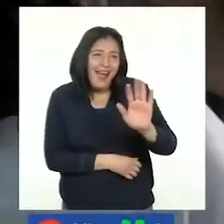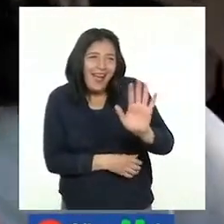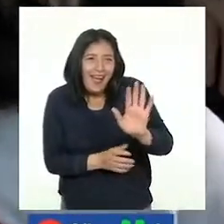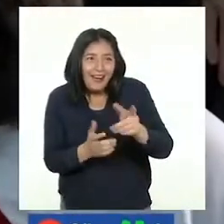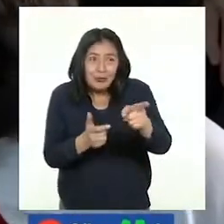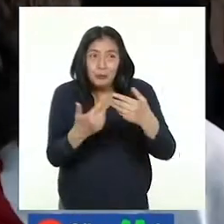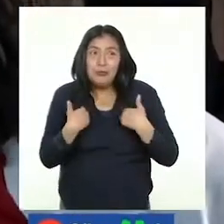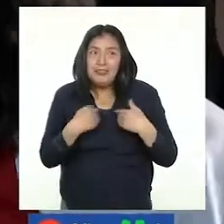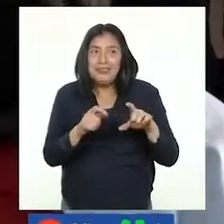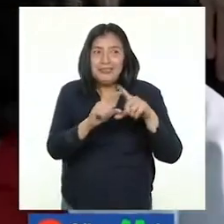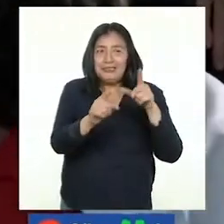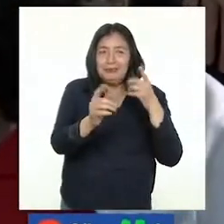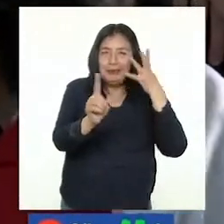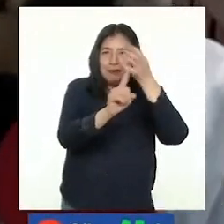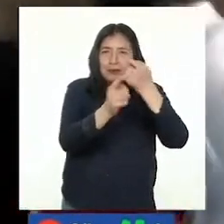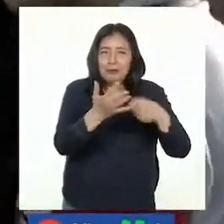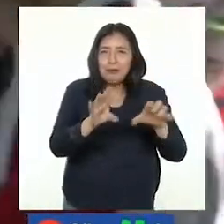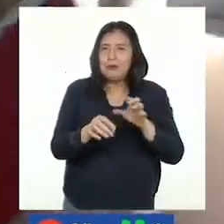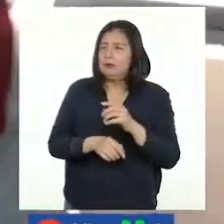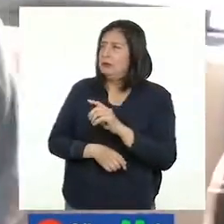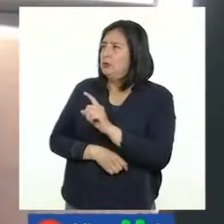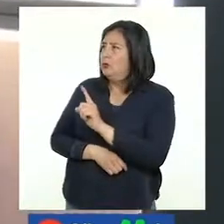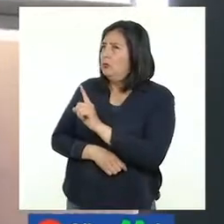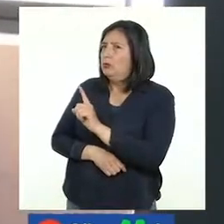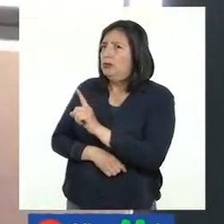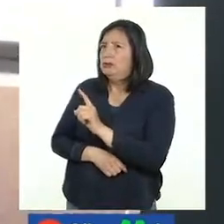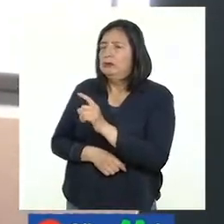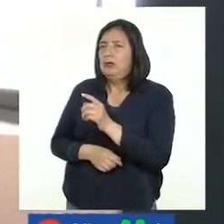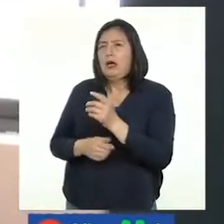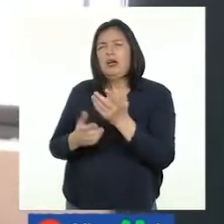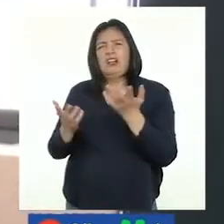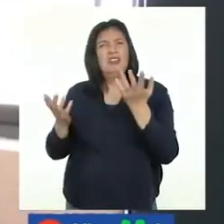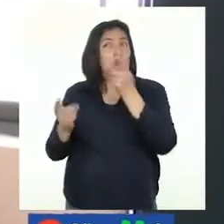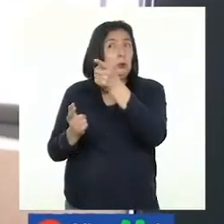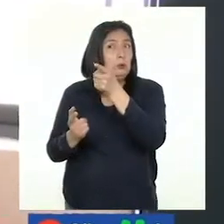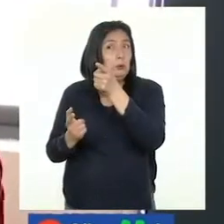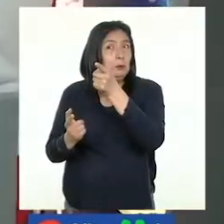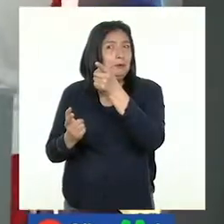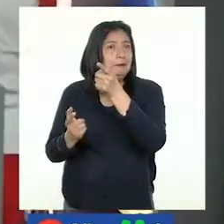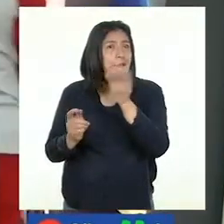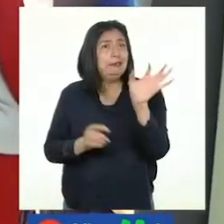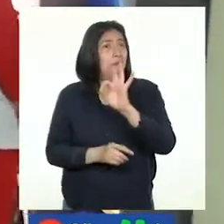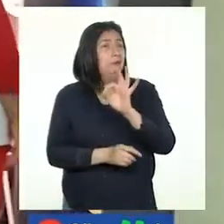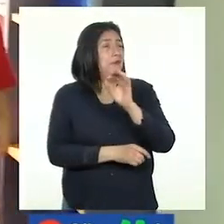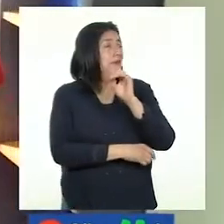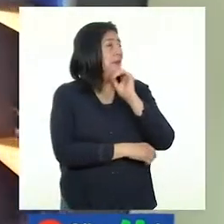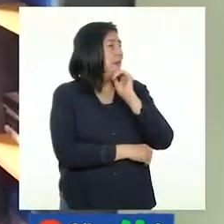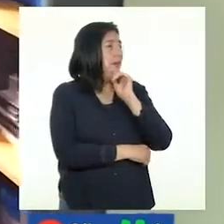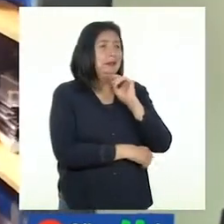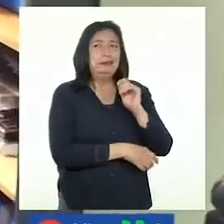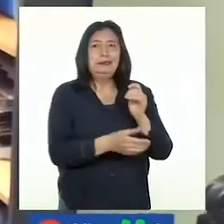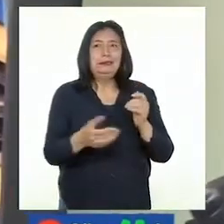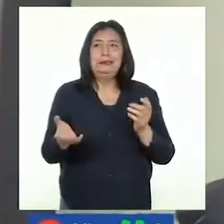Buenas, ¿tú tienes mi reto? No. ¿Tú? Tampoco.